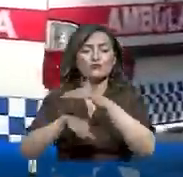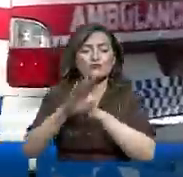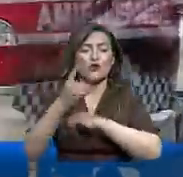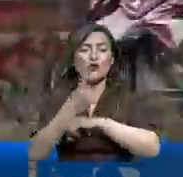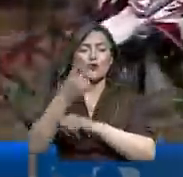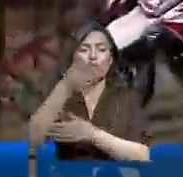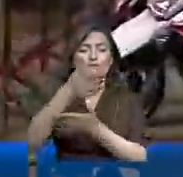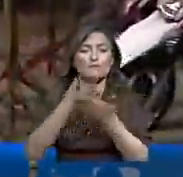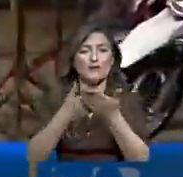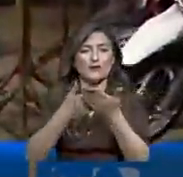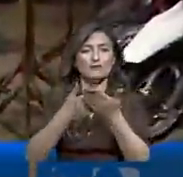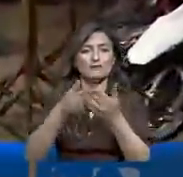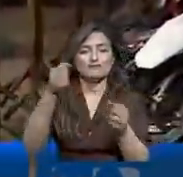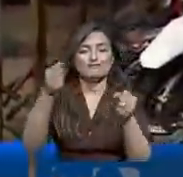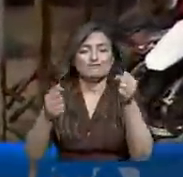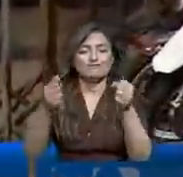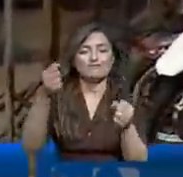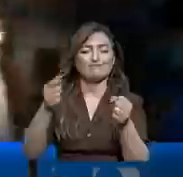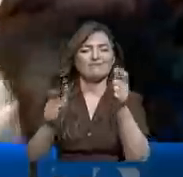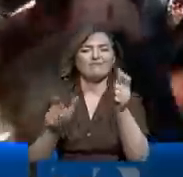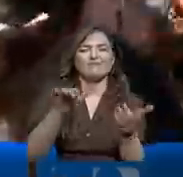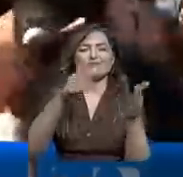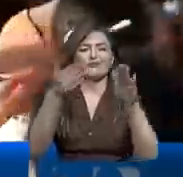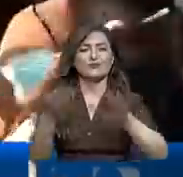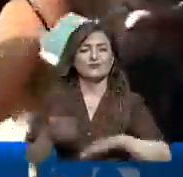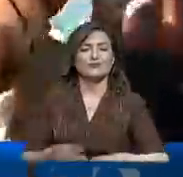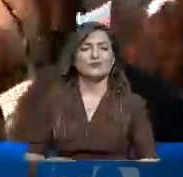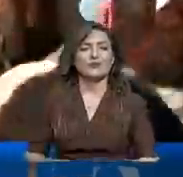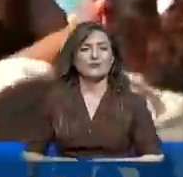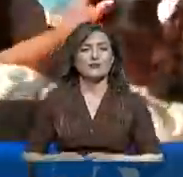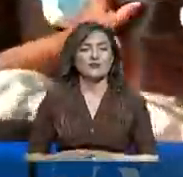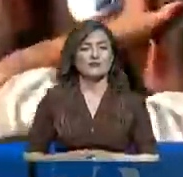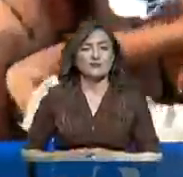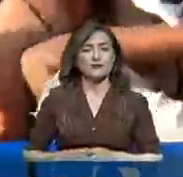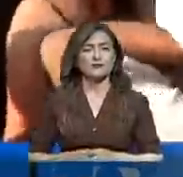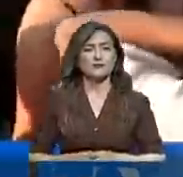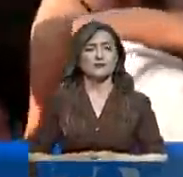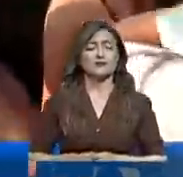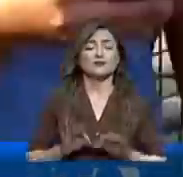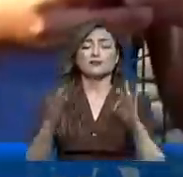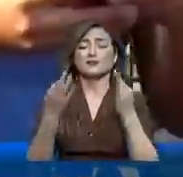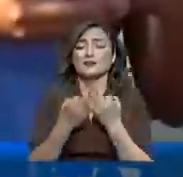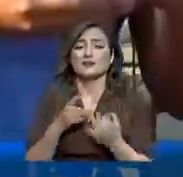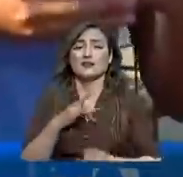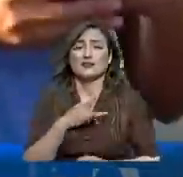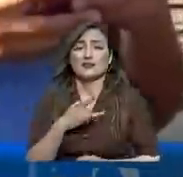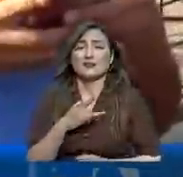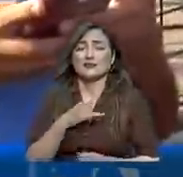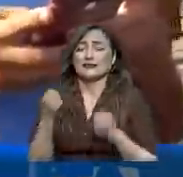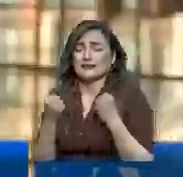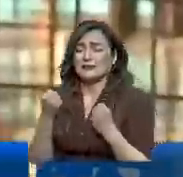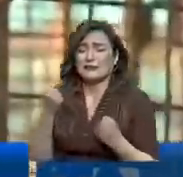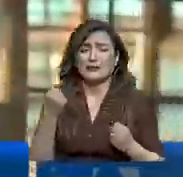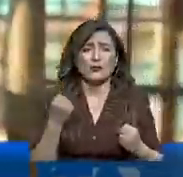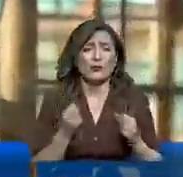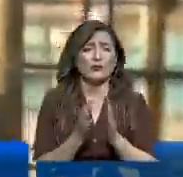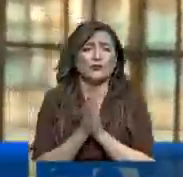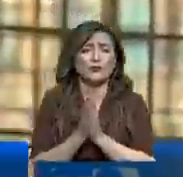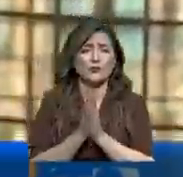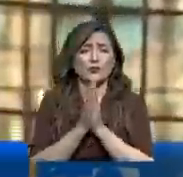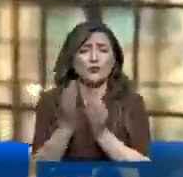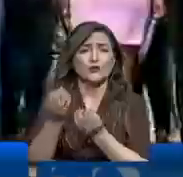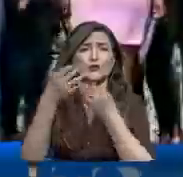más tarde los carros de medicina legal de la angustia de los familiares de los privados de libertad que pedían